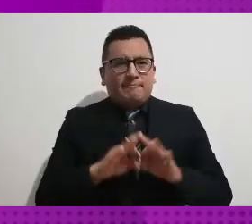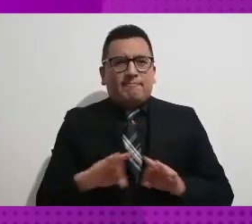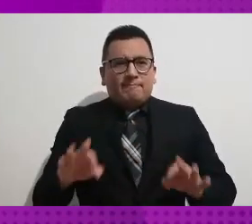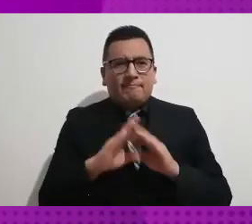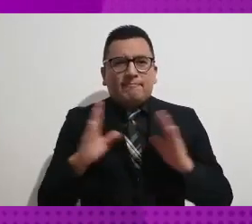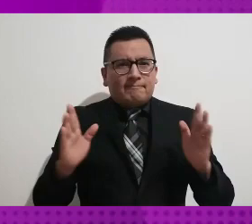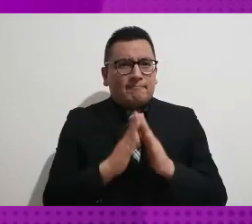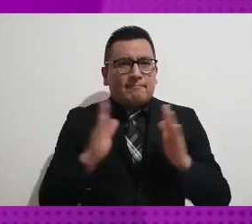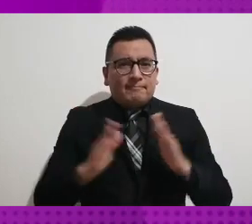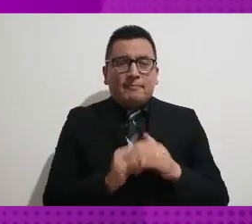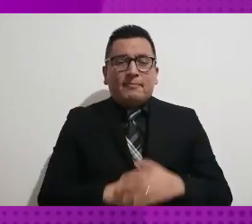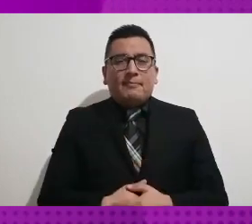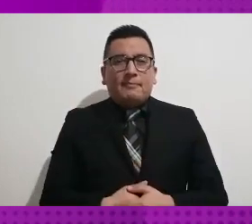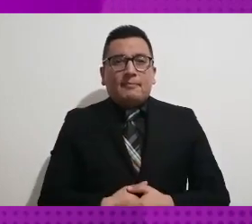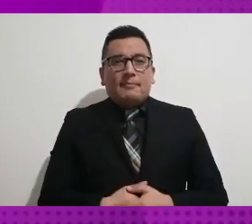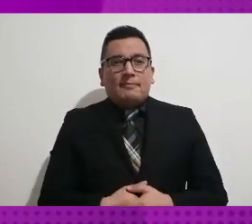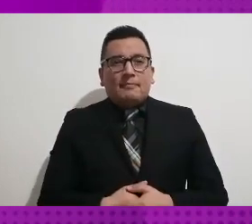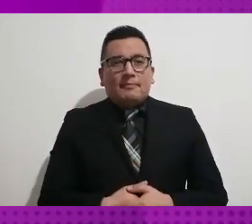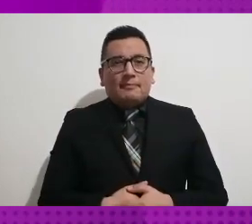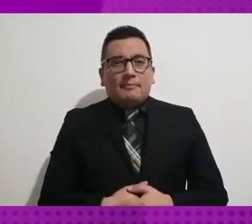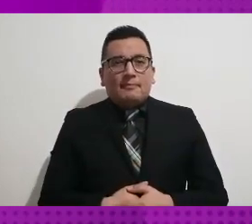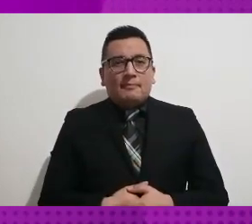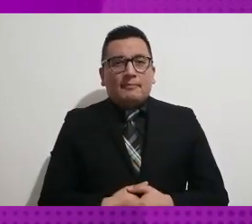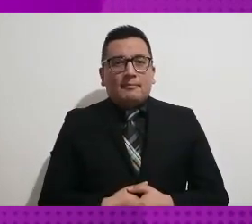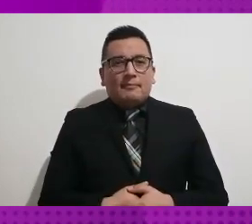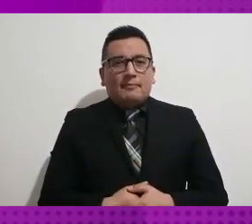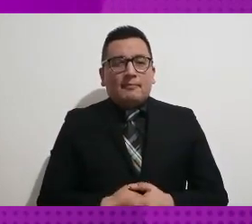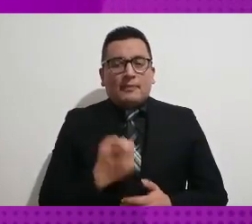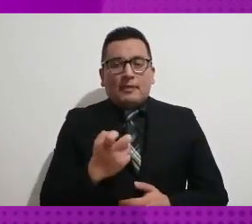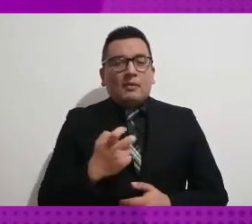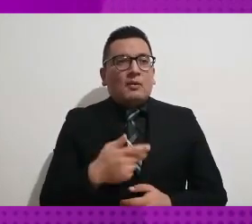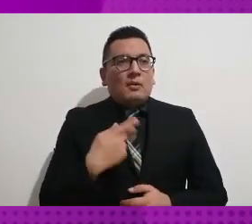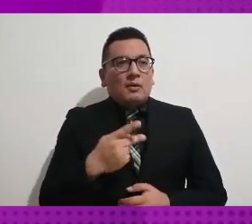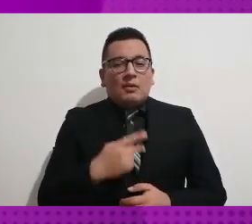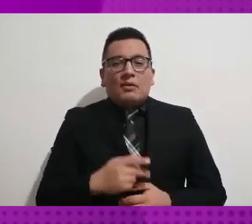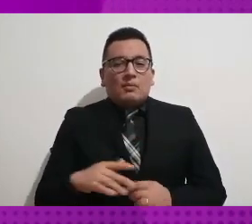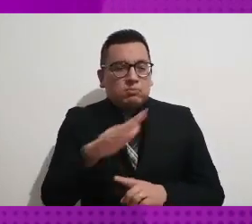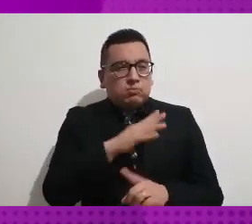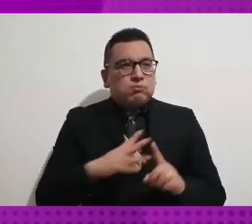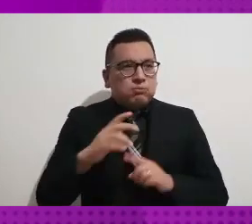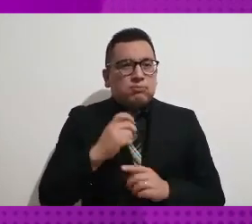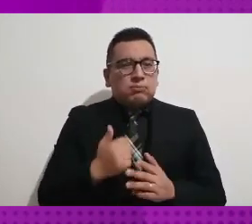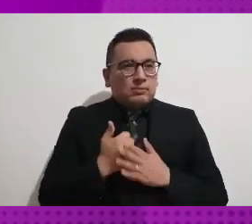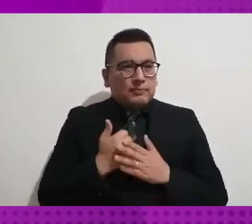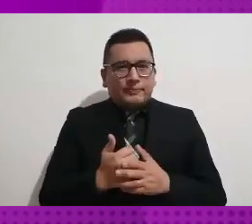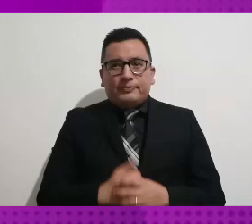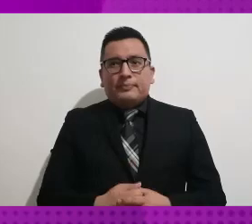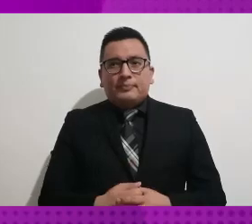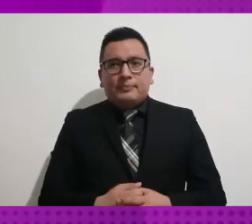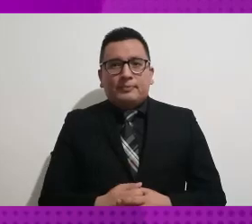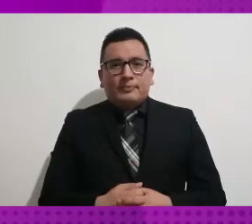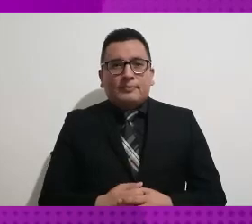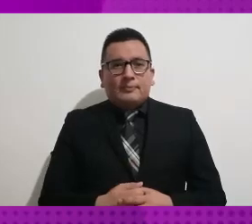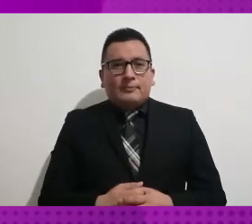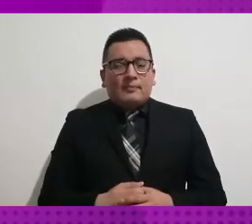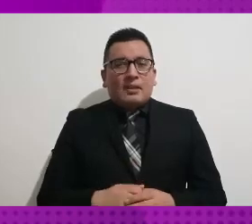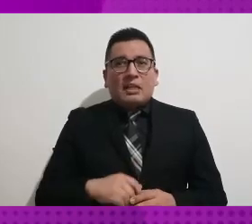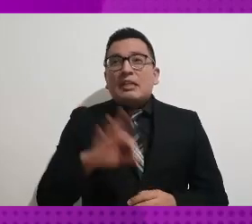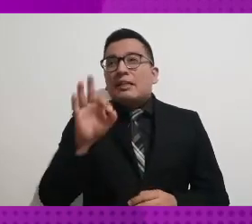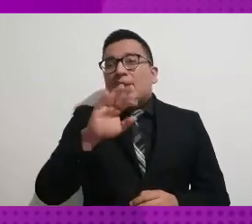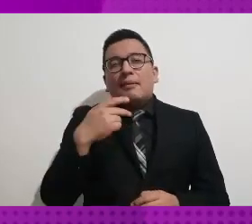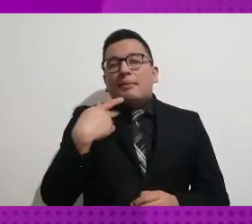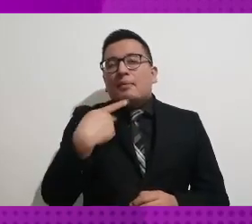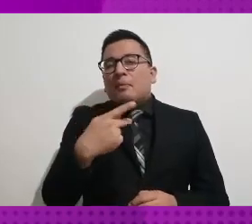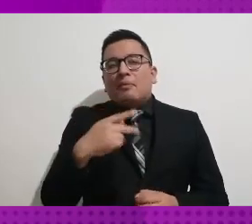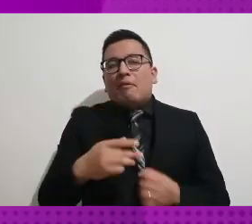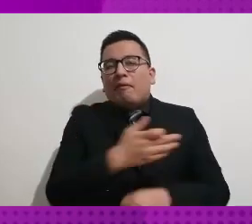participación empieza ahí, la participación que tengas en tu pequeña esfera, ¿verdad? A veces hasta de hacer propuestas en tu propia familia,